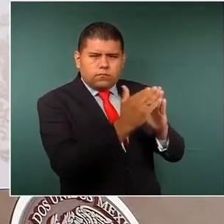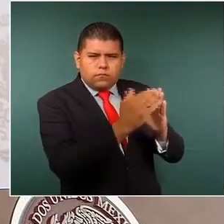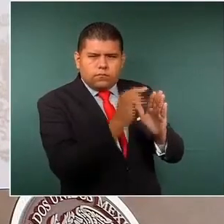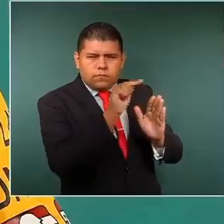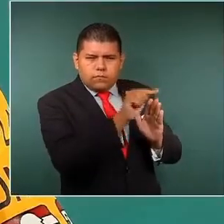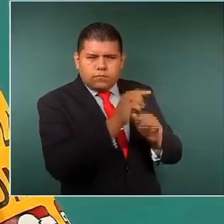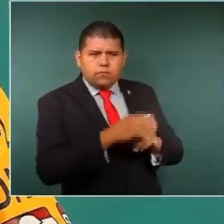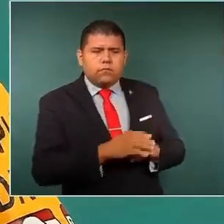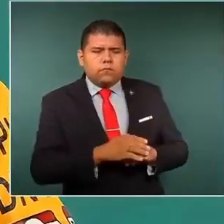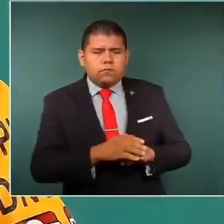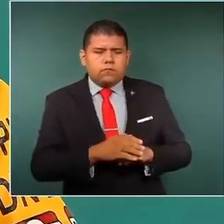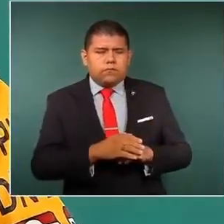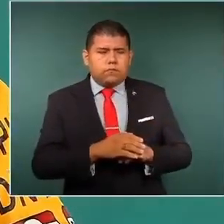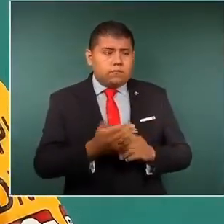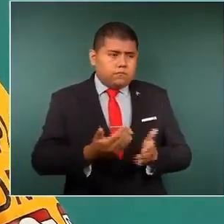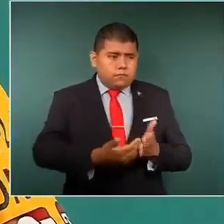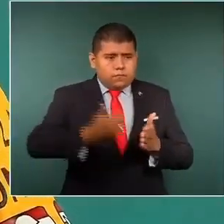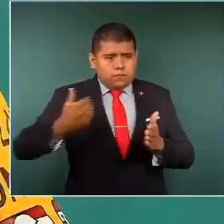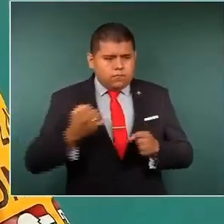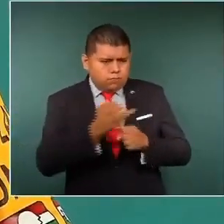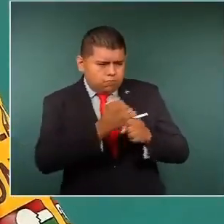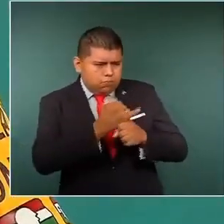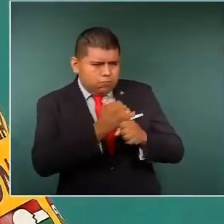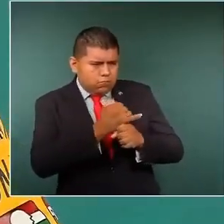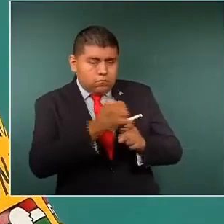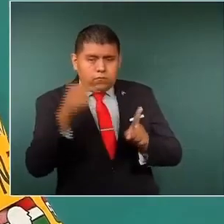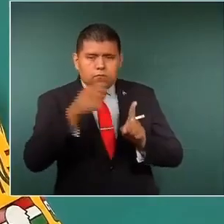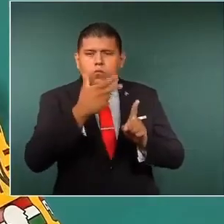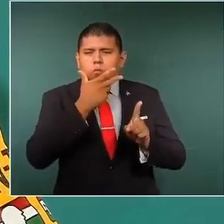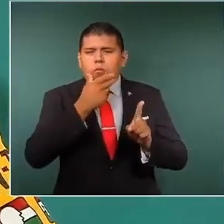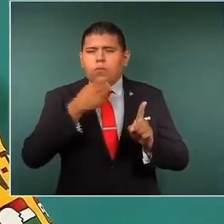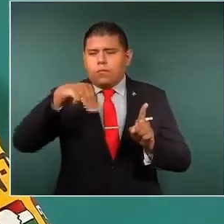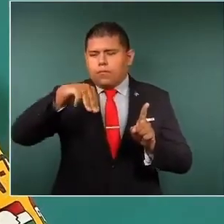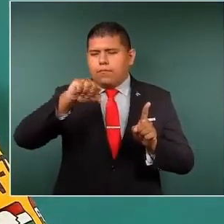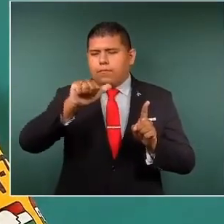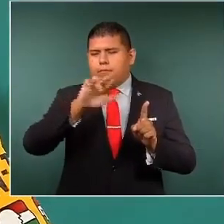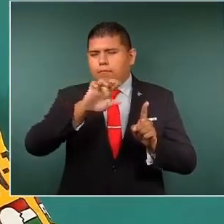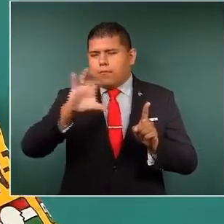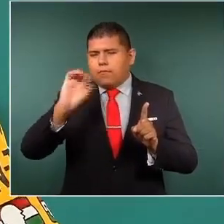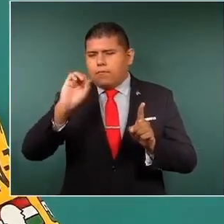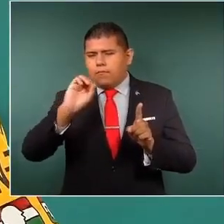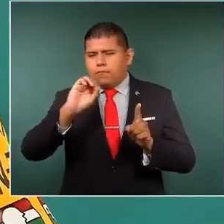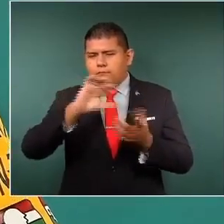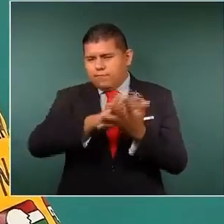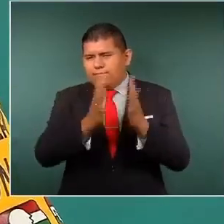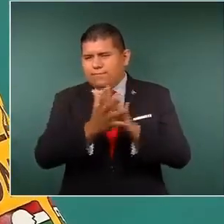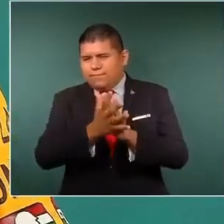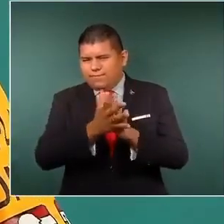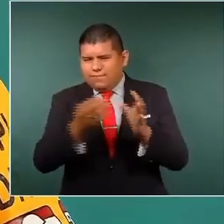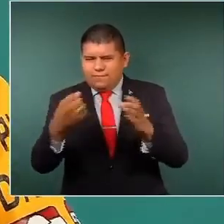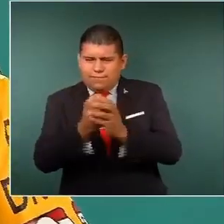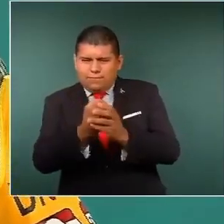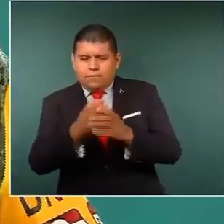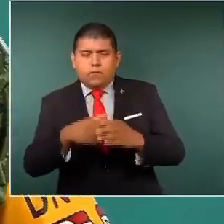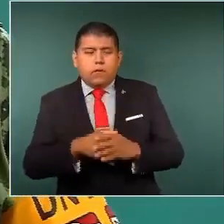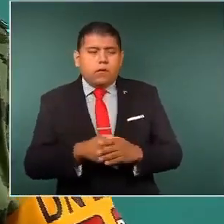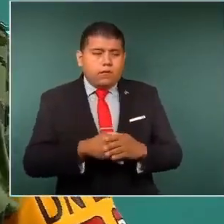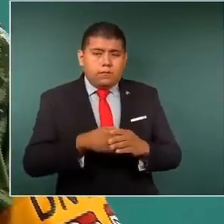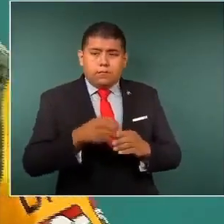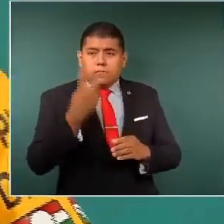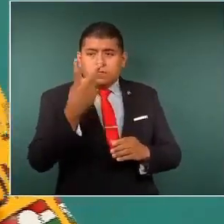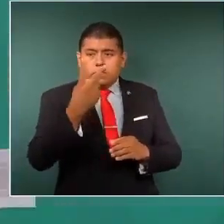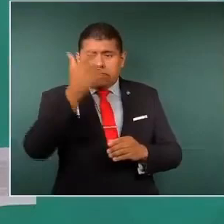Tomando la información de que el marro no dormía dos noches en el mismo